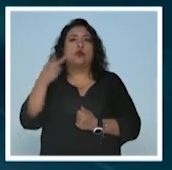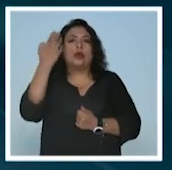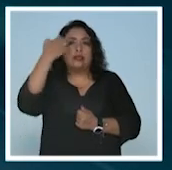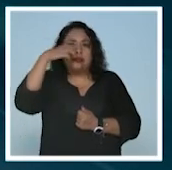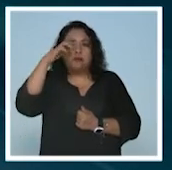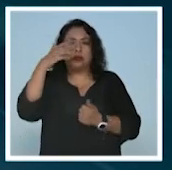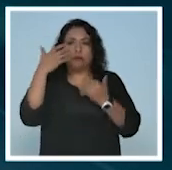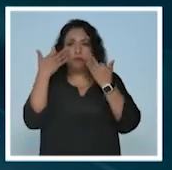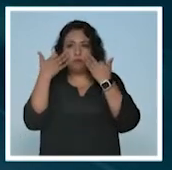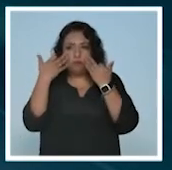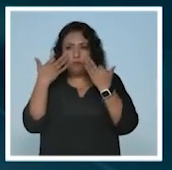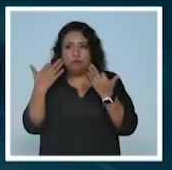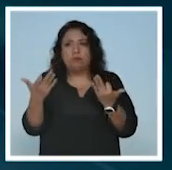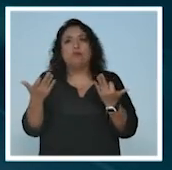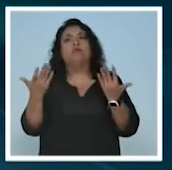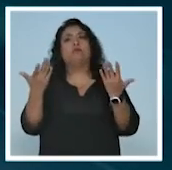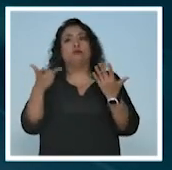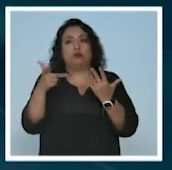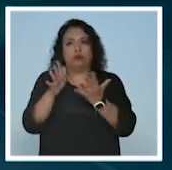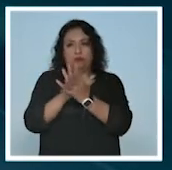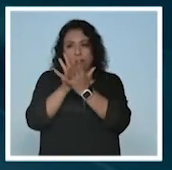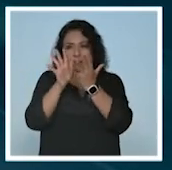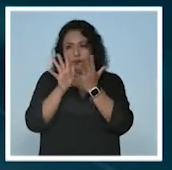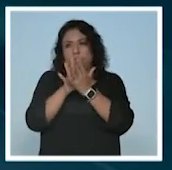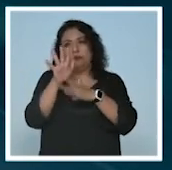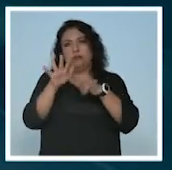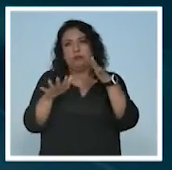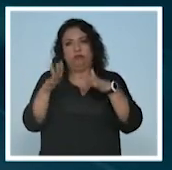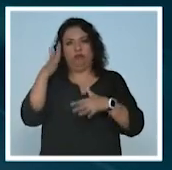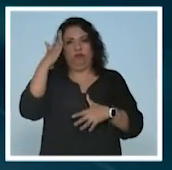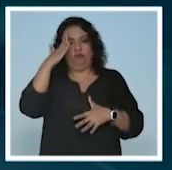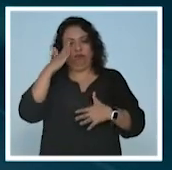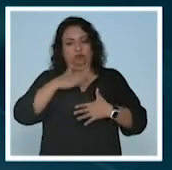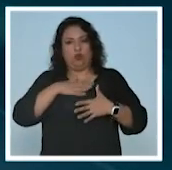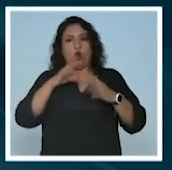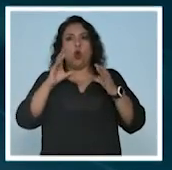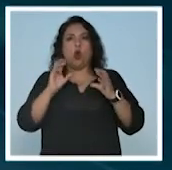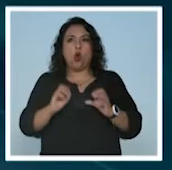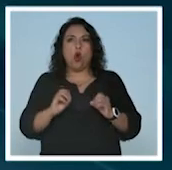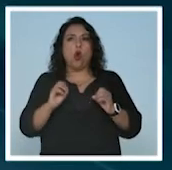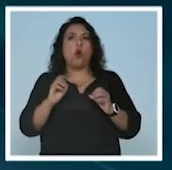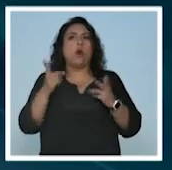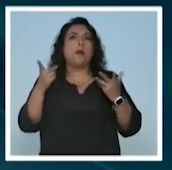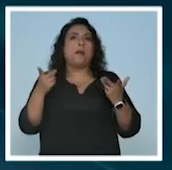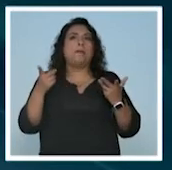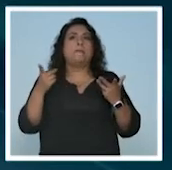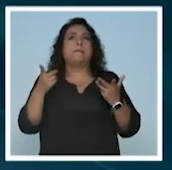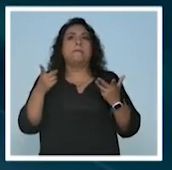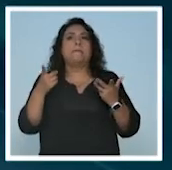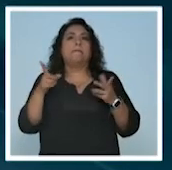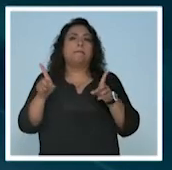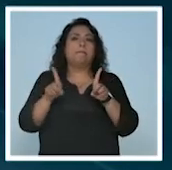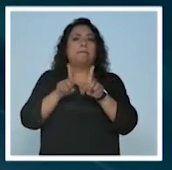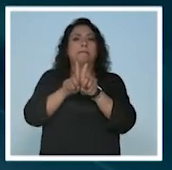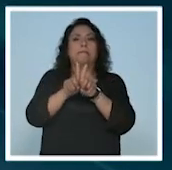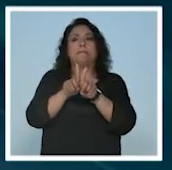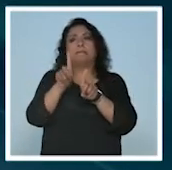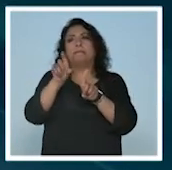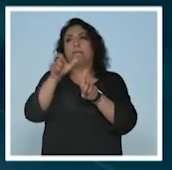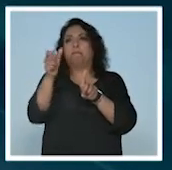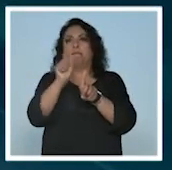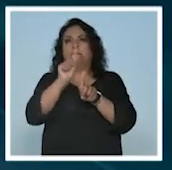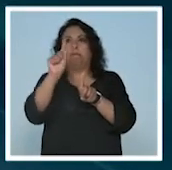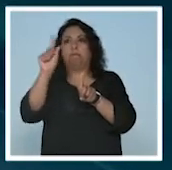que has atestiguado, en lo que has participado, a veces como protagonista, a veces como una figura tangencial al lado de